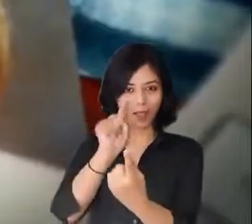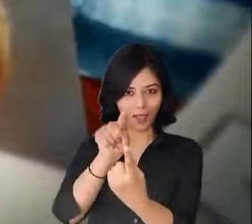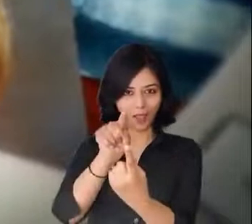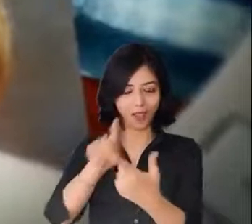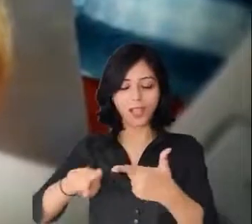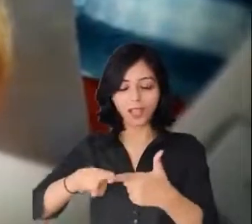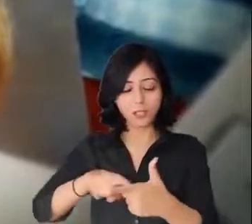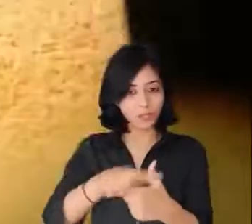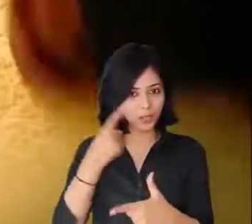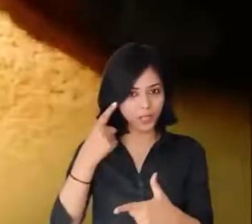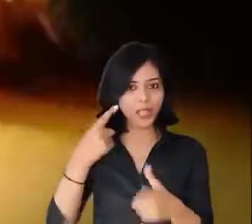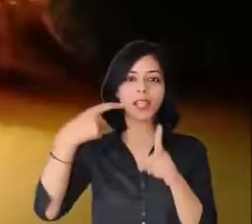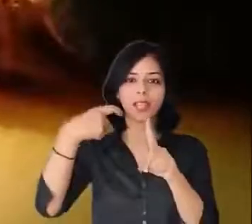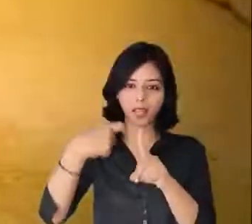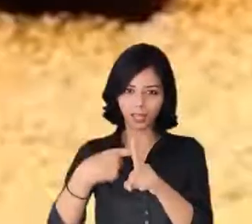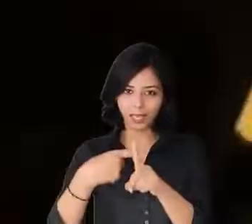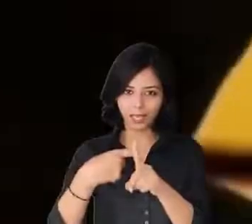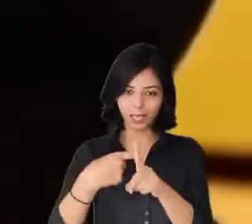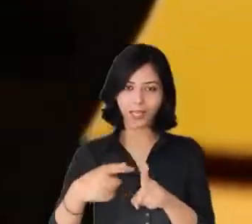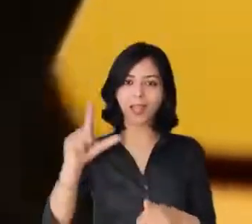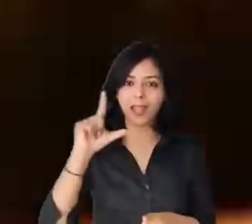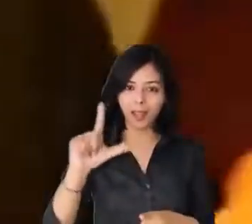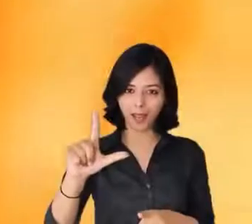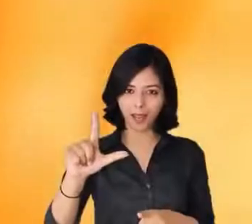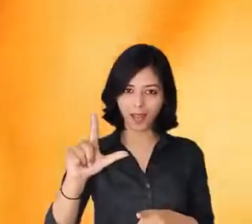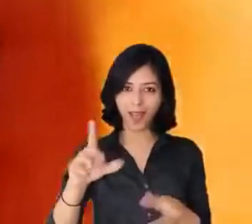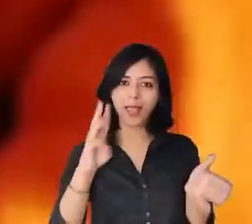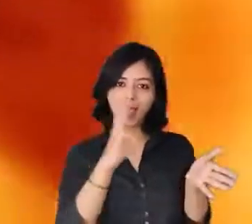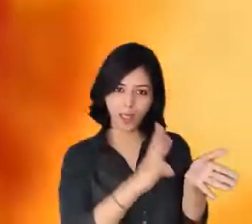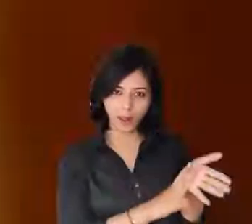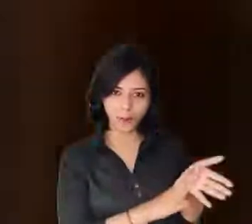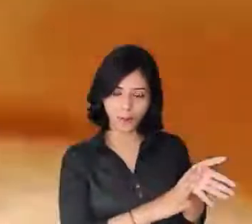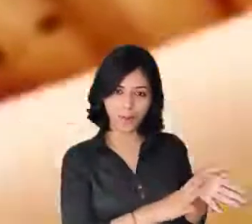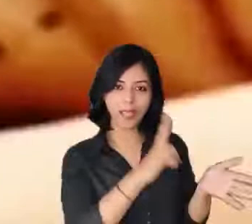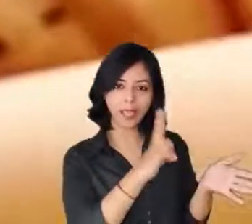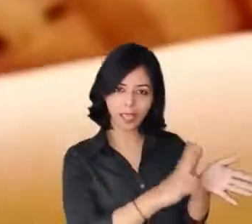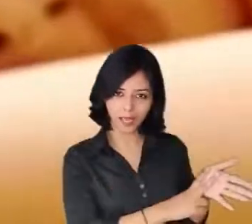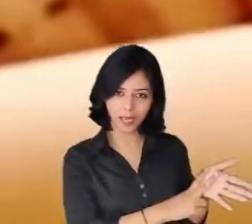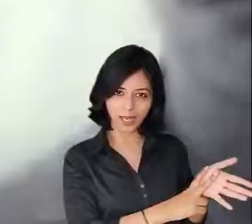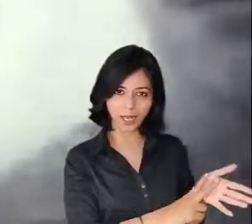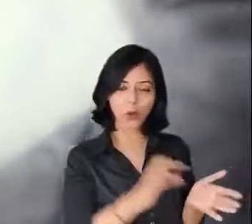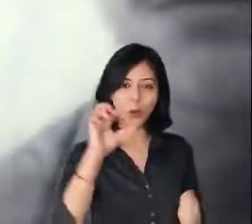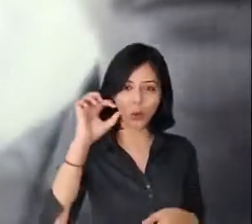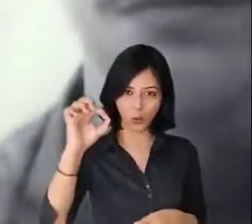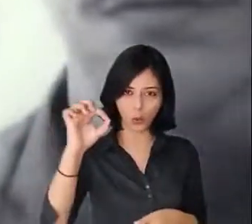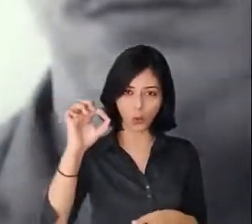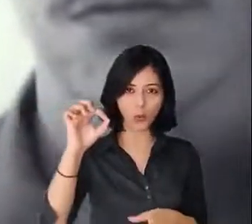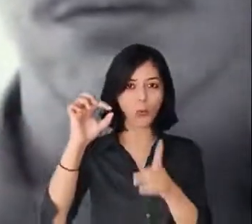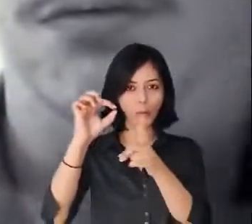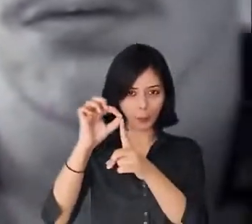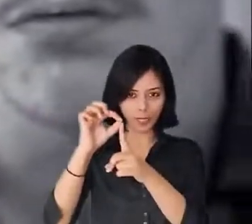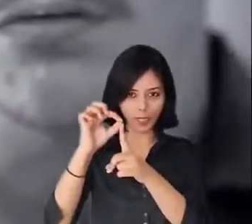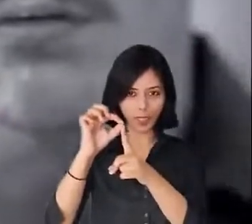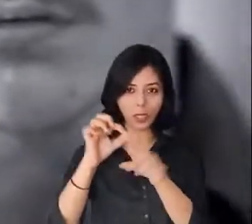Robin confirmaba que la joven, de contextura pequeña, había muerto estrangulada. Y había una parte de los dichos del